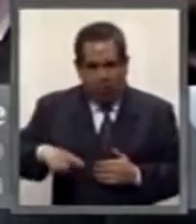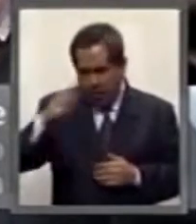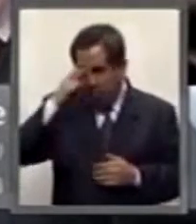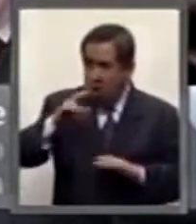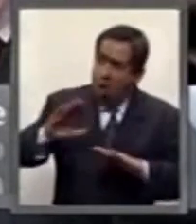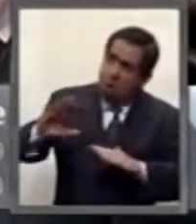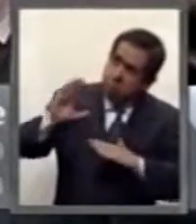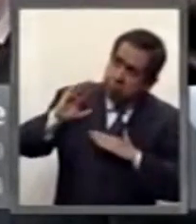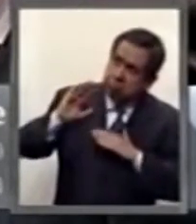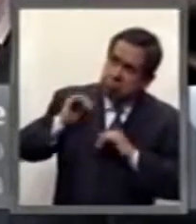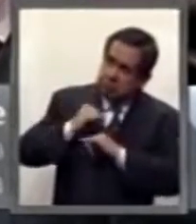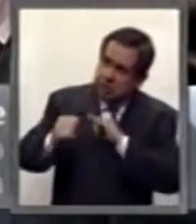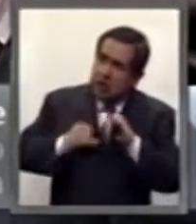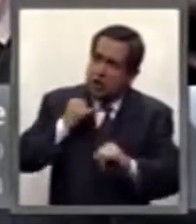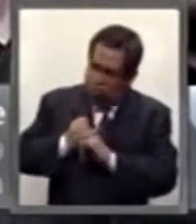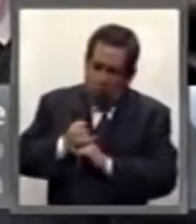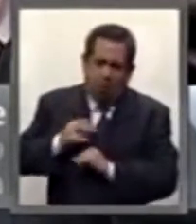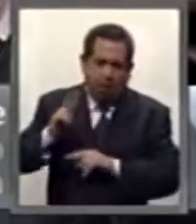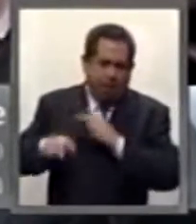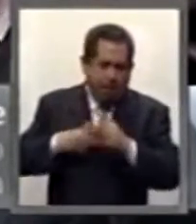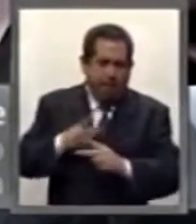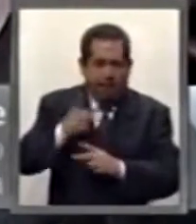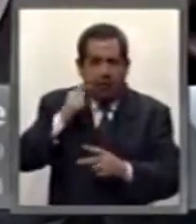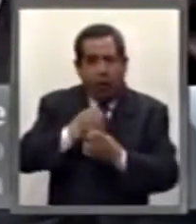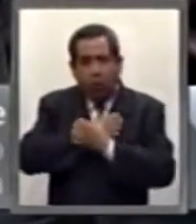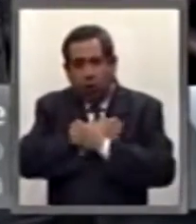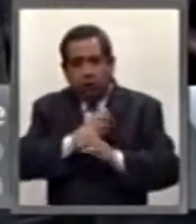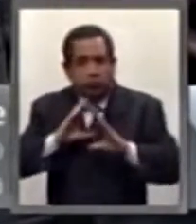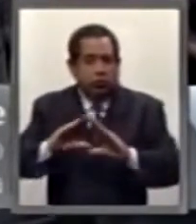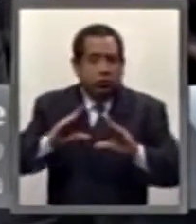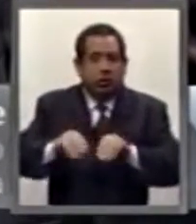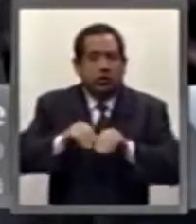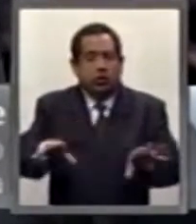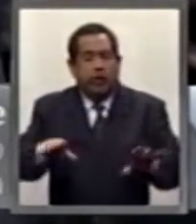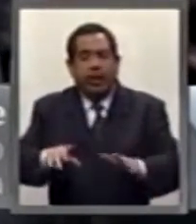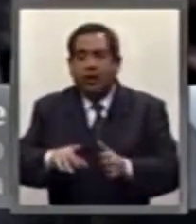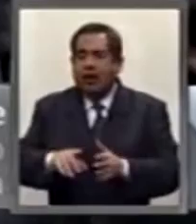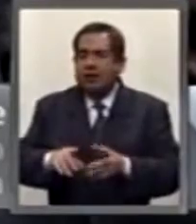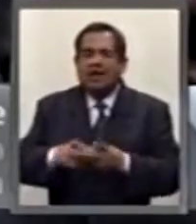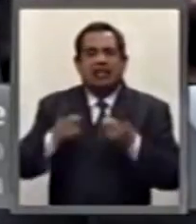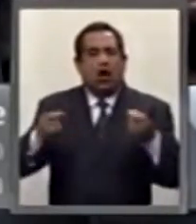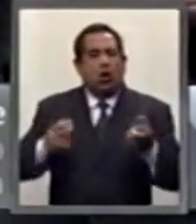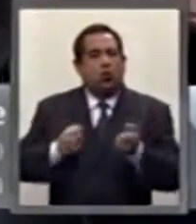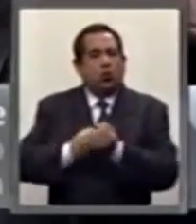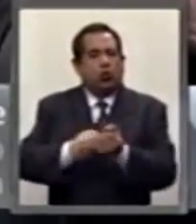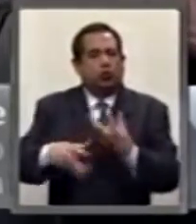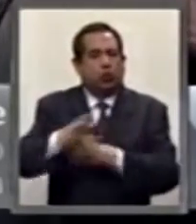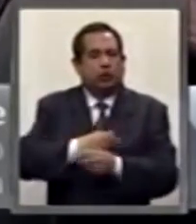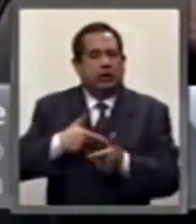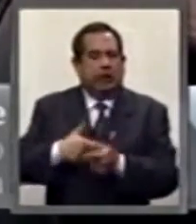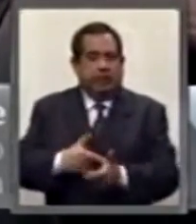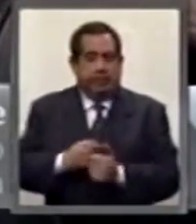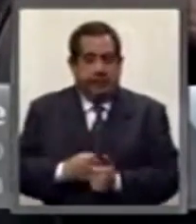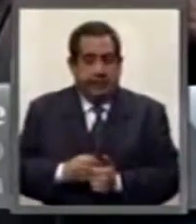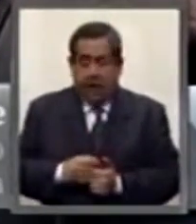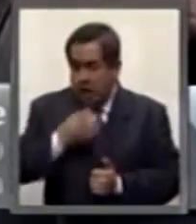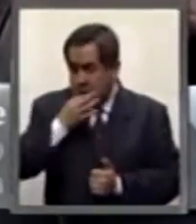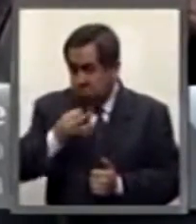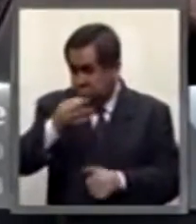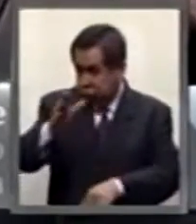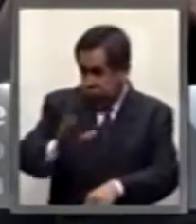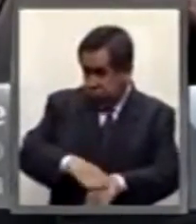mexicano para la Acción Mundial de la Educación y el Desarrollo Sustentable. Este exhorto